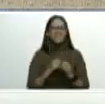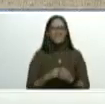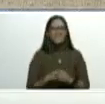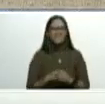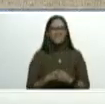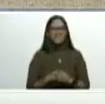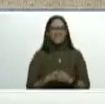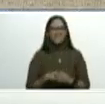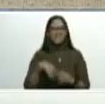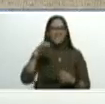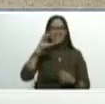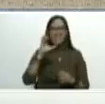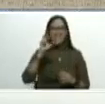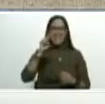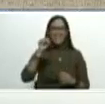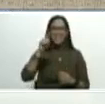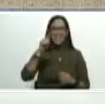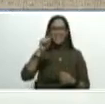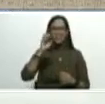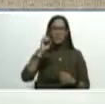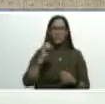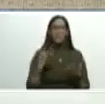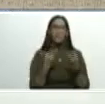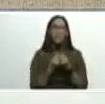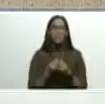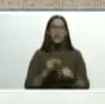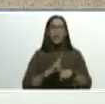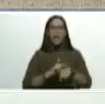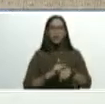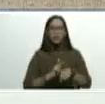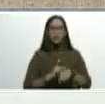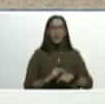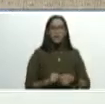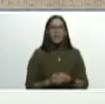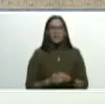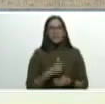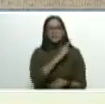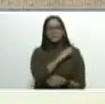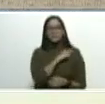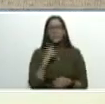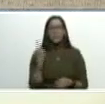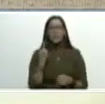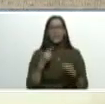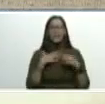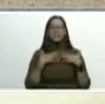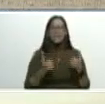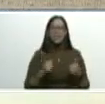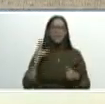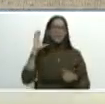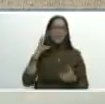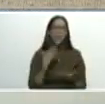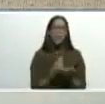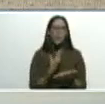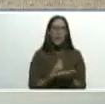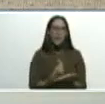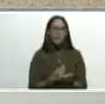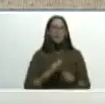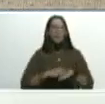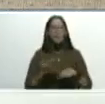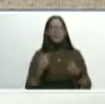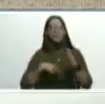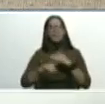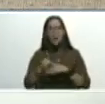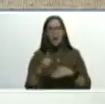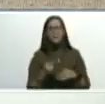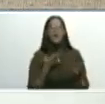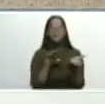Ernesto Luna, junto a la doctora Jerica Alzolay, Autoridad Única de Salud del Estado Monagas, porque vamos a poner